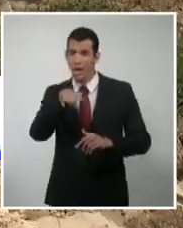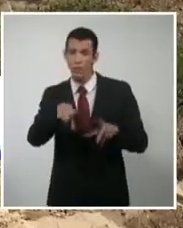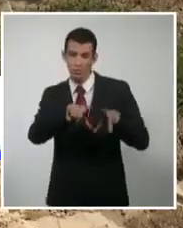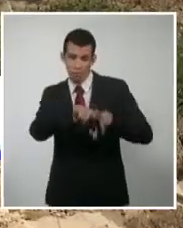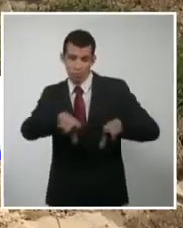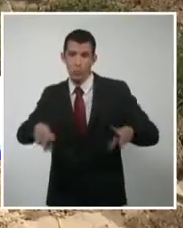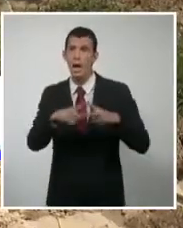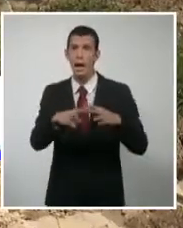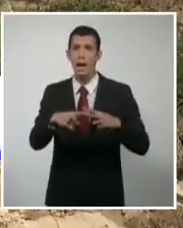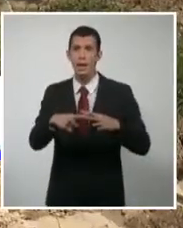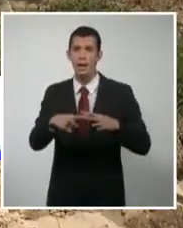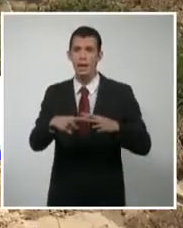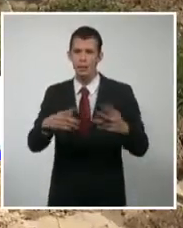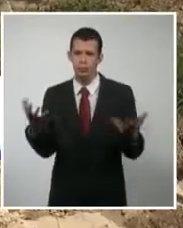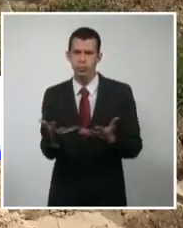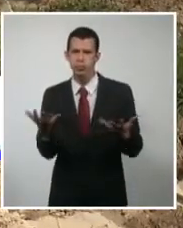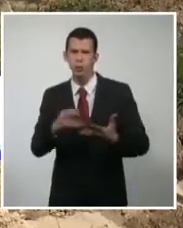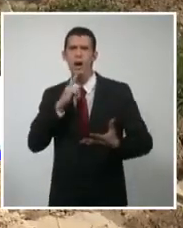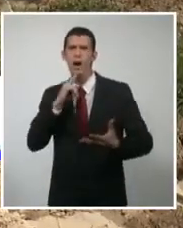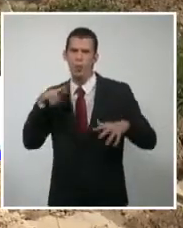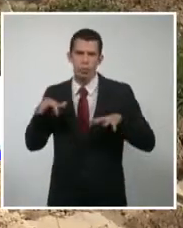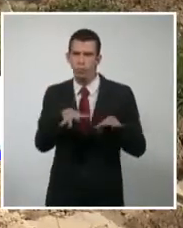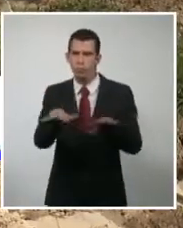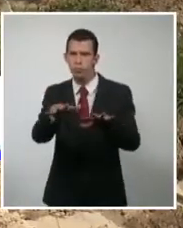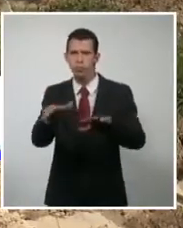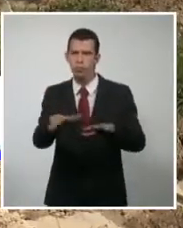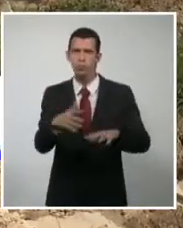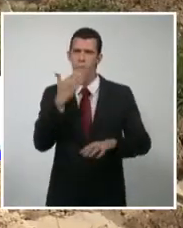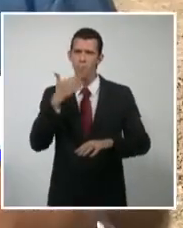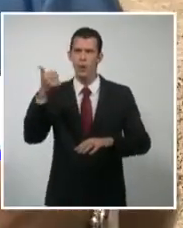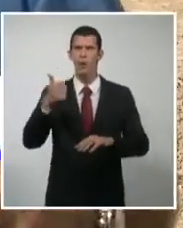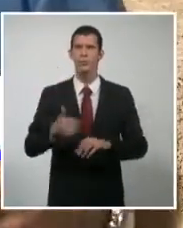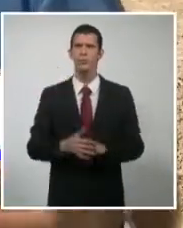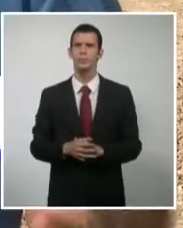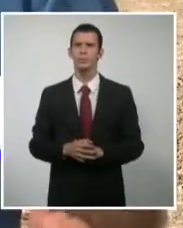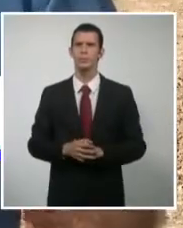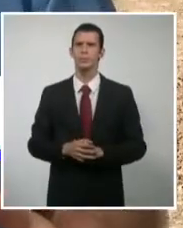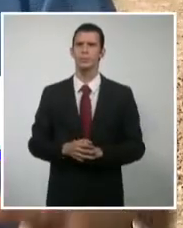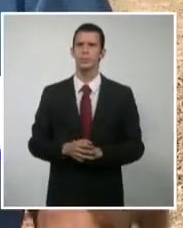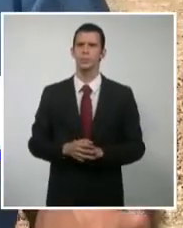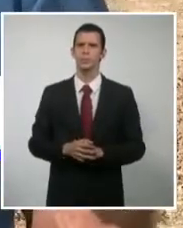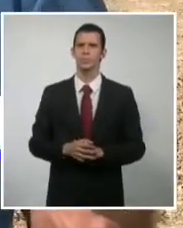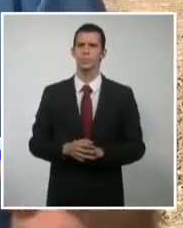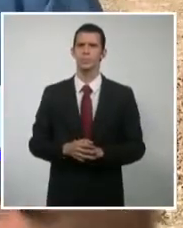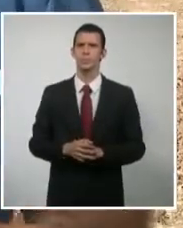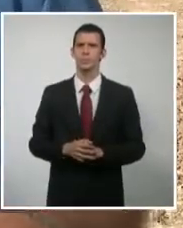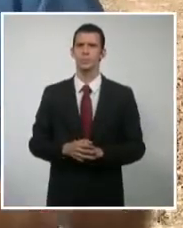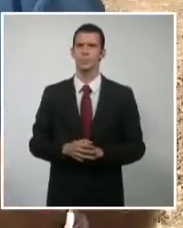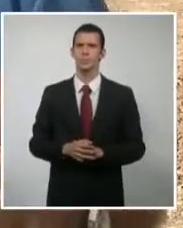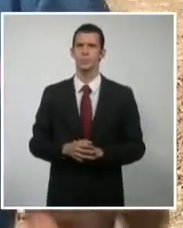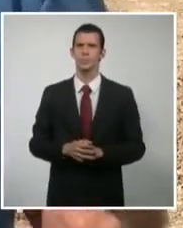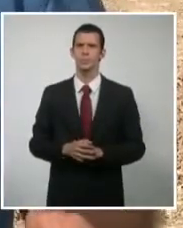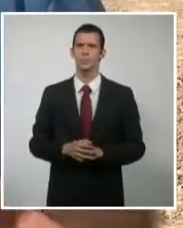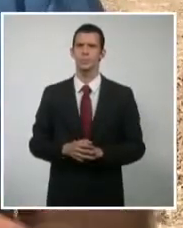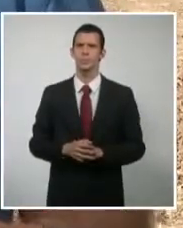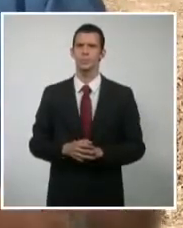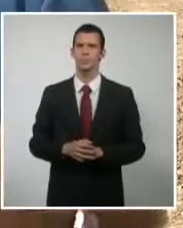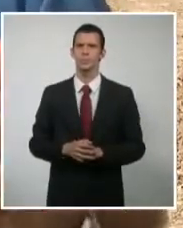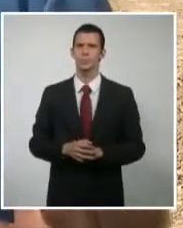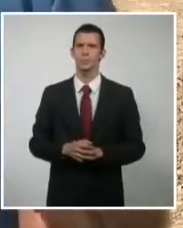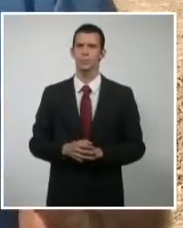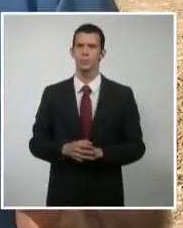por segundo. Ahora podemos llegar hasta 800 litros por segundo en la conductora nueva. Al aumentar el diámetro del conducto, vamos a ganar en presiones,